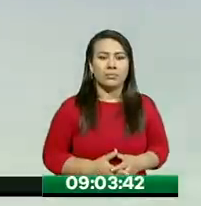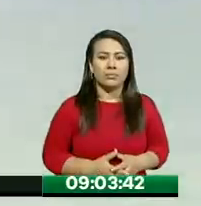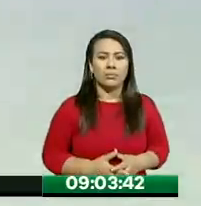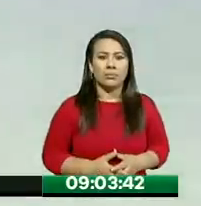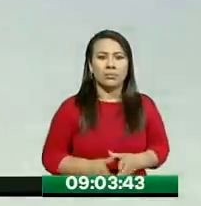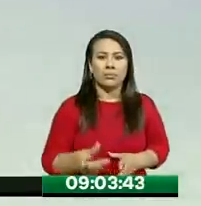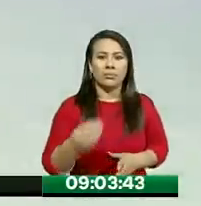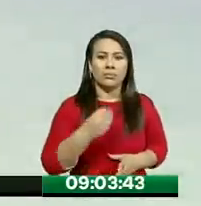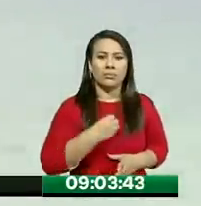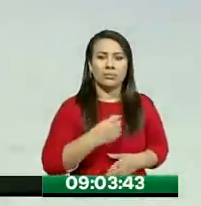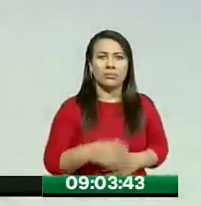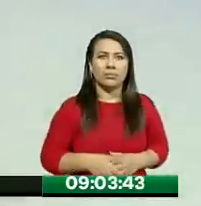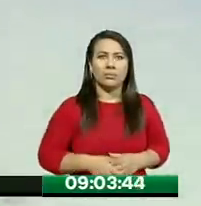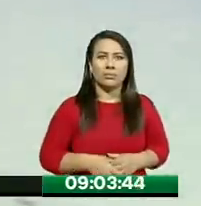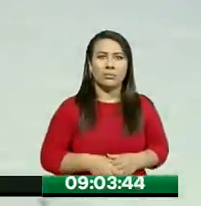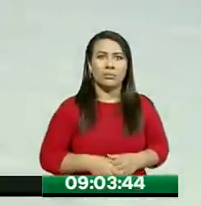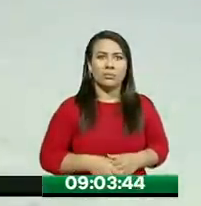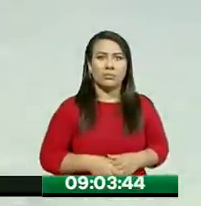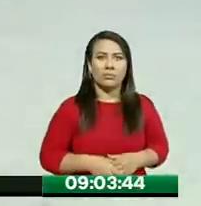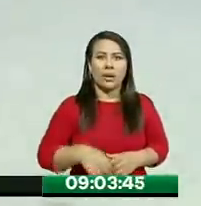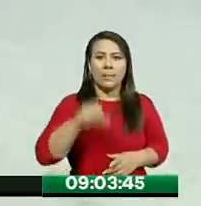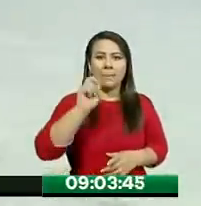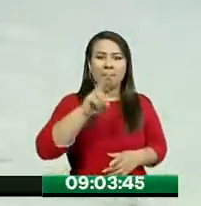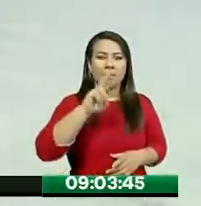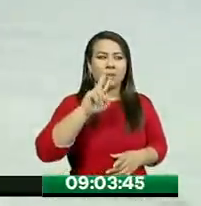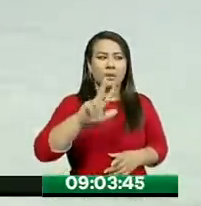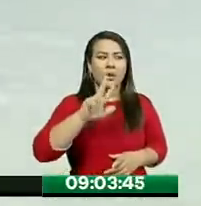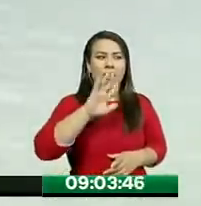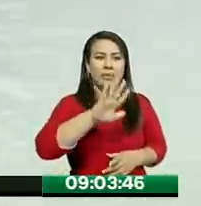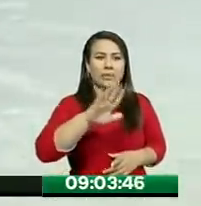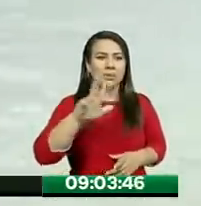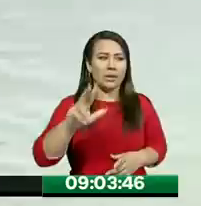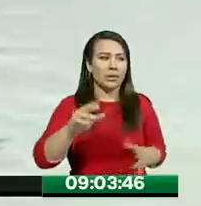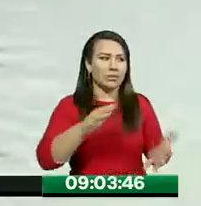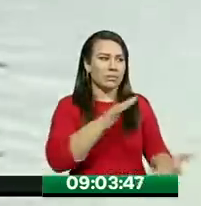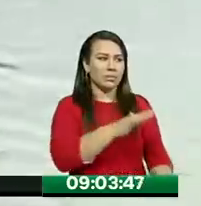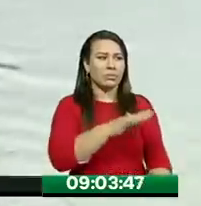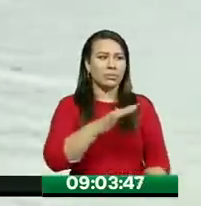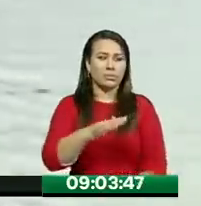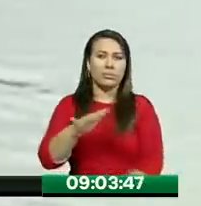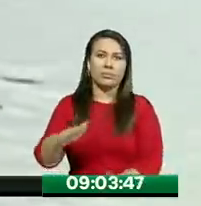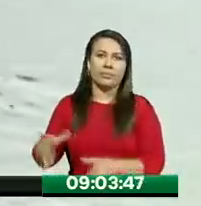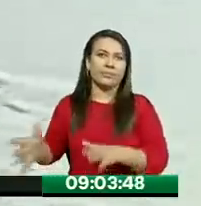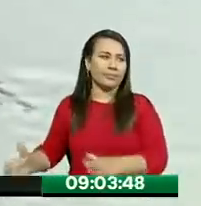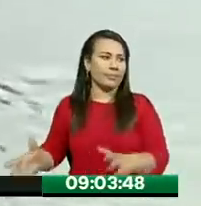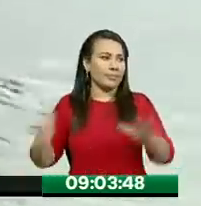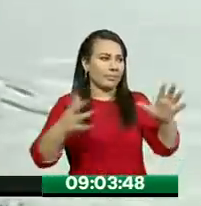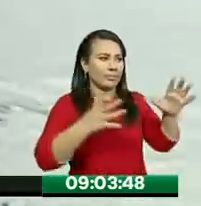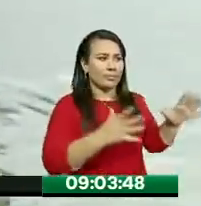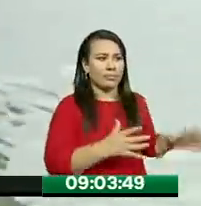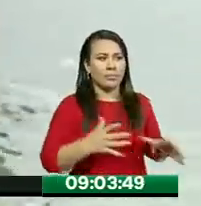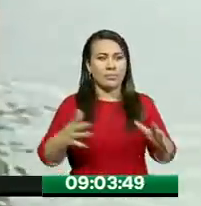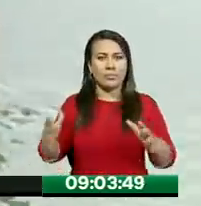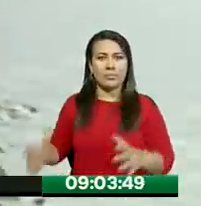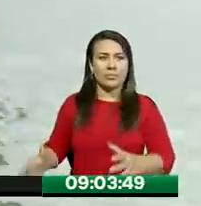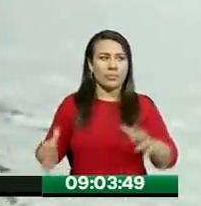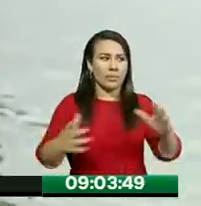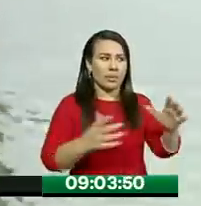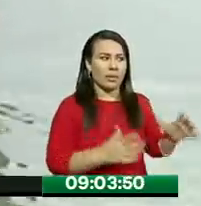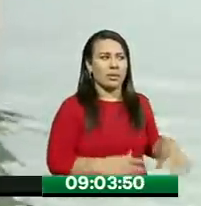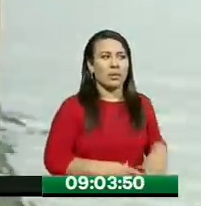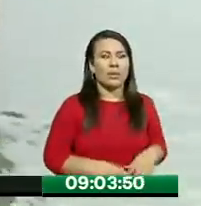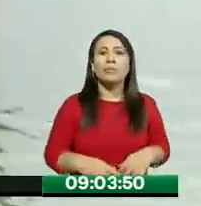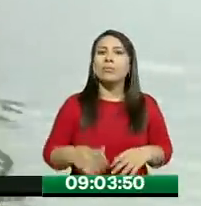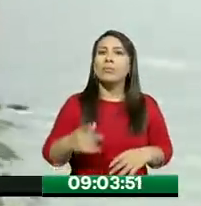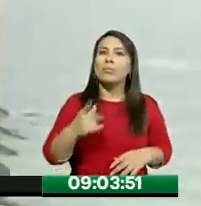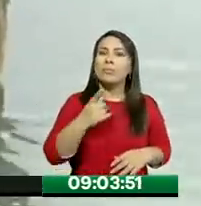porque en las noches no se podía observar, pero ahora que ya está con la señalización, indudablemente que es una obra bastante buena. Muy bien, detienen a 13